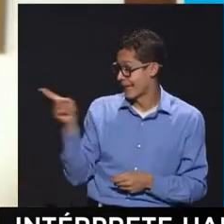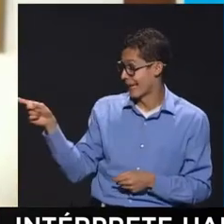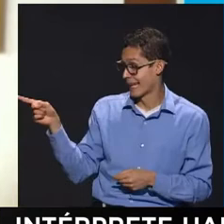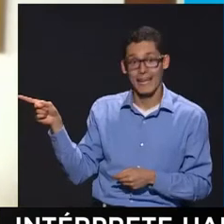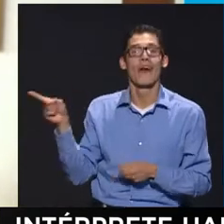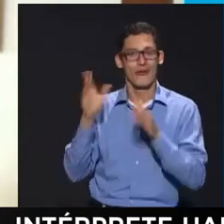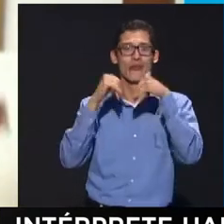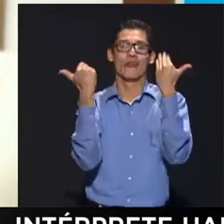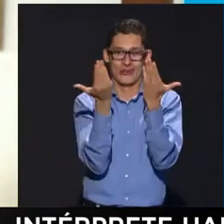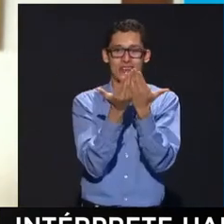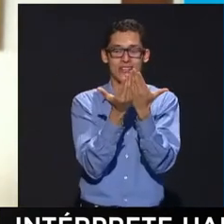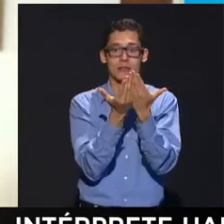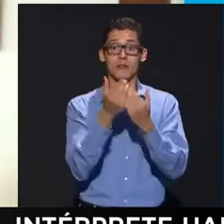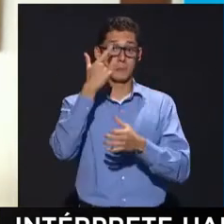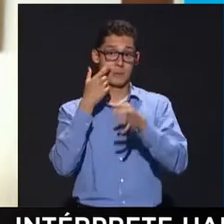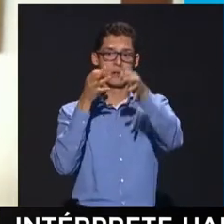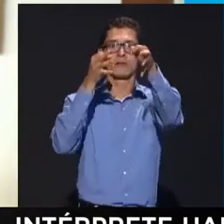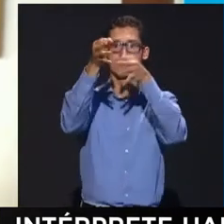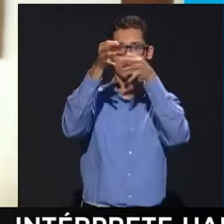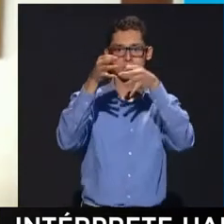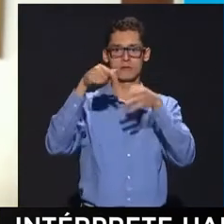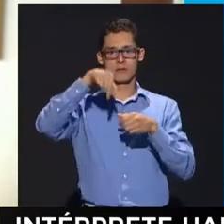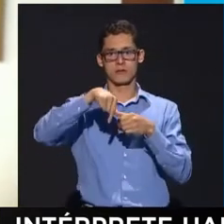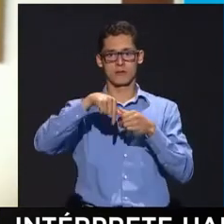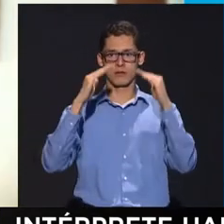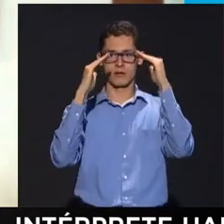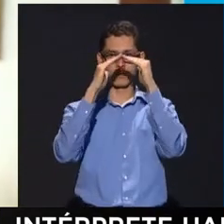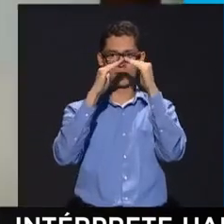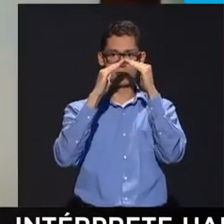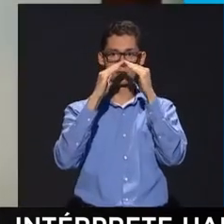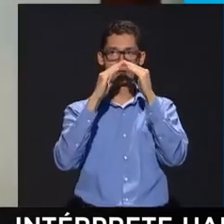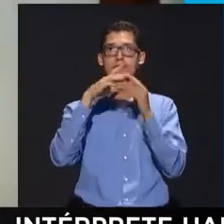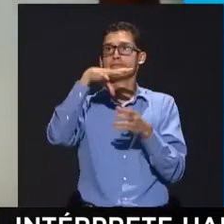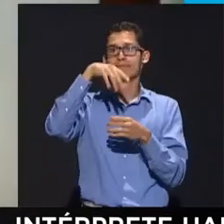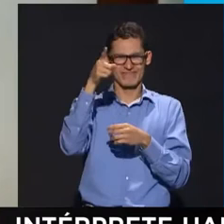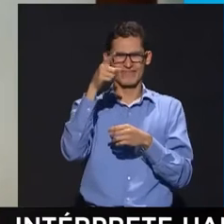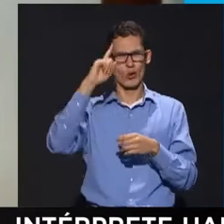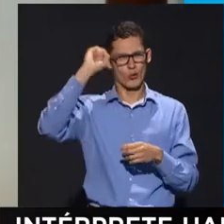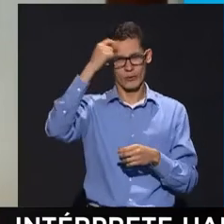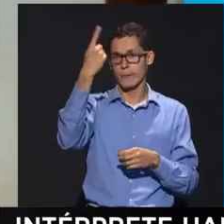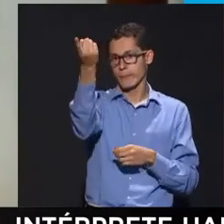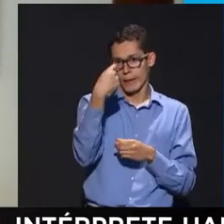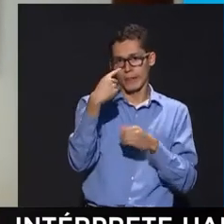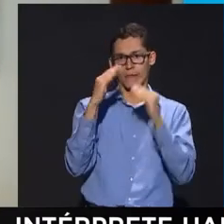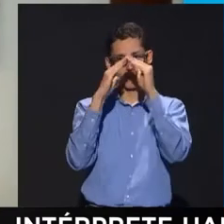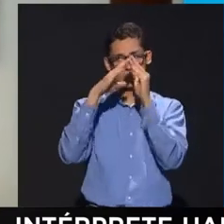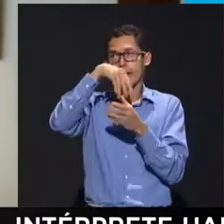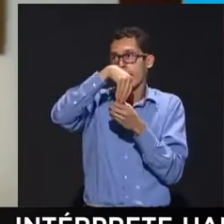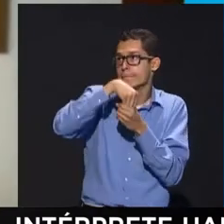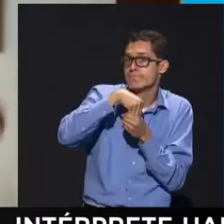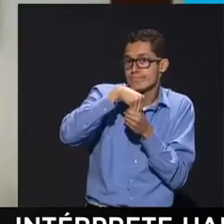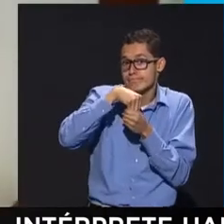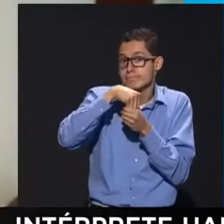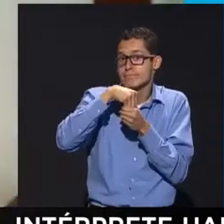Botero. Les vamos a contar un poquito cómo ha sido nuestra experiencia en el aislamiento obligatorio. Le cuento que en este aislamiento nos